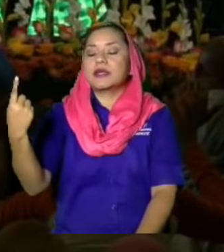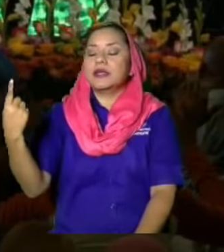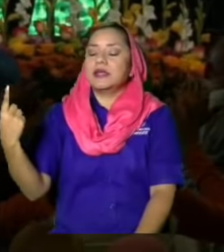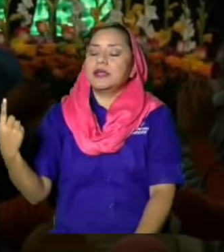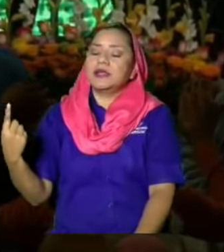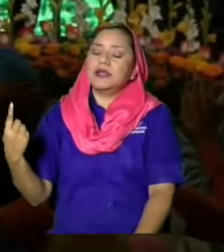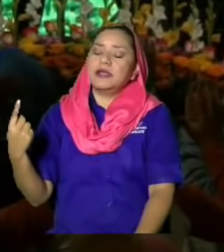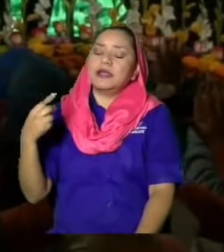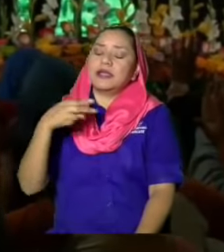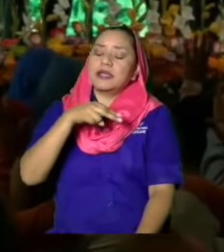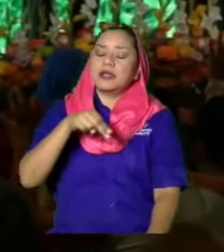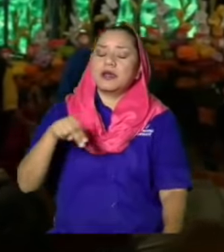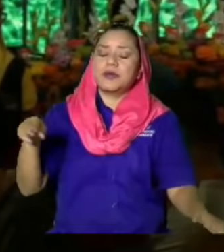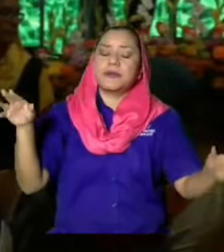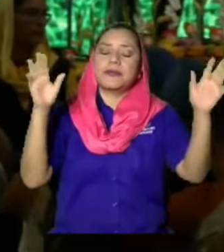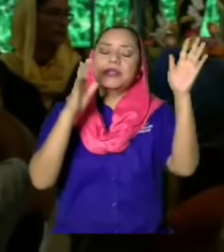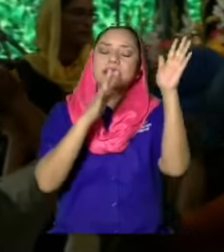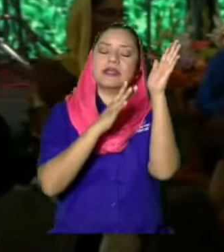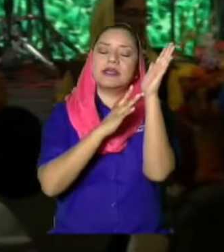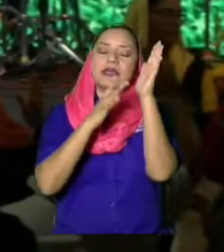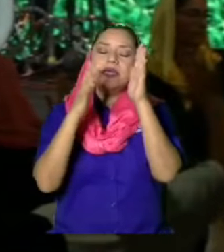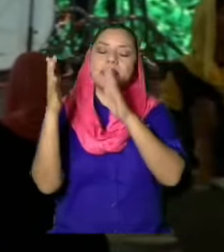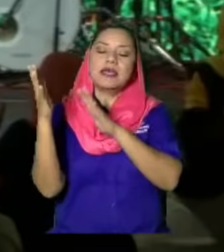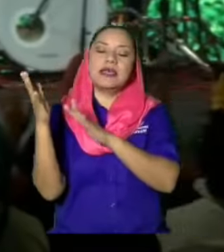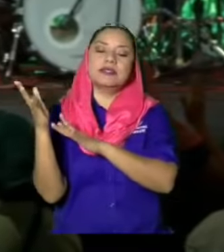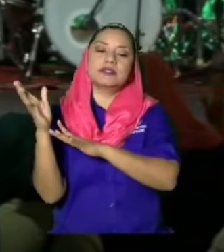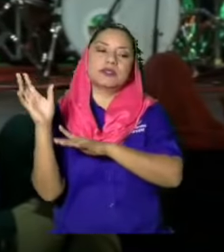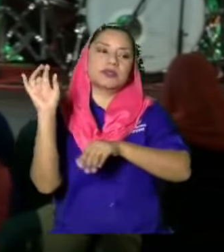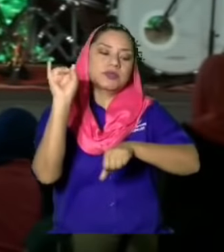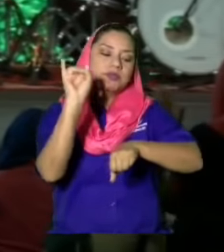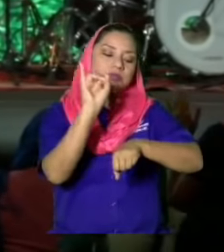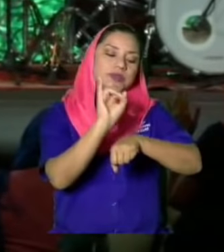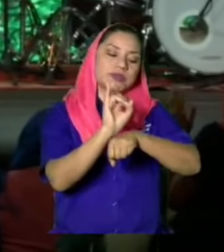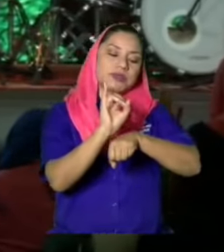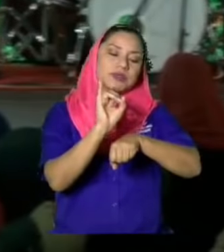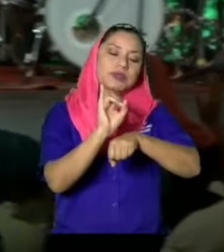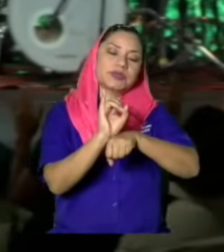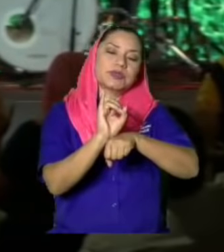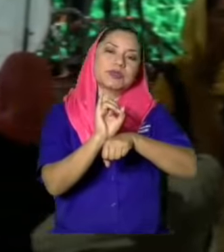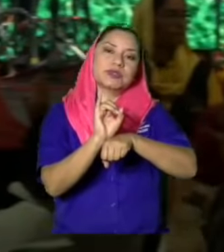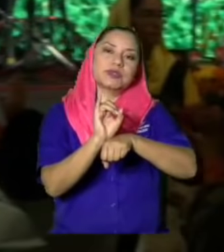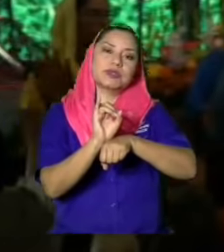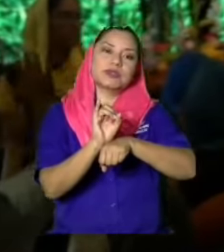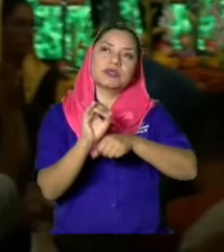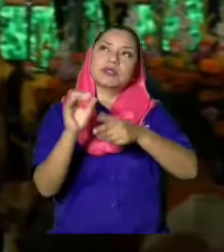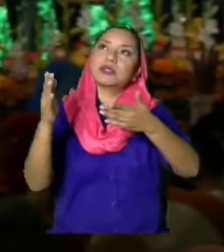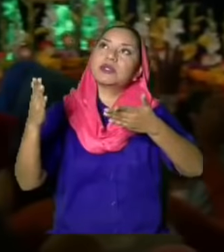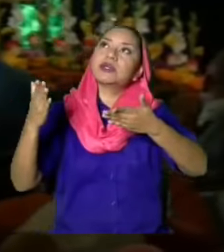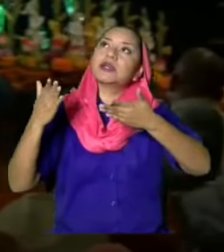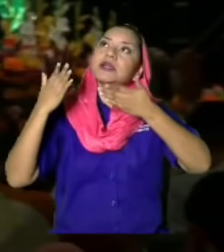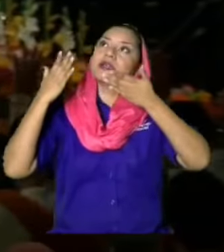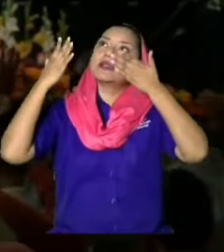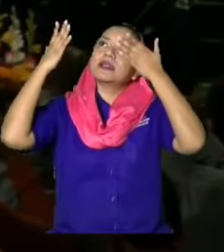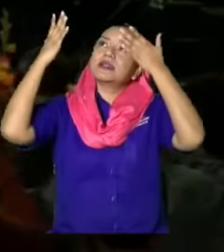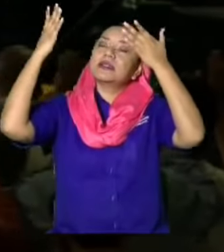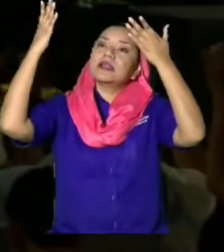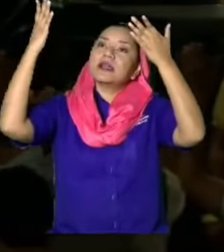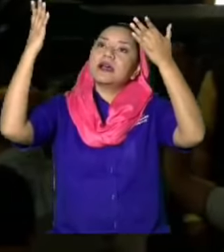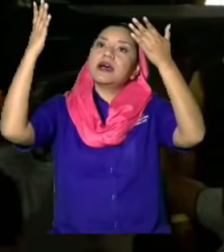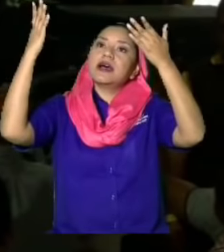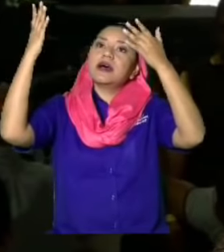flechas. Eso es iglesia, eso es iglesia. Hurra brava, está malana, brava, brava, está malana.